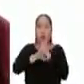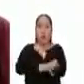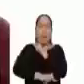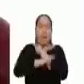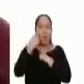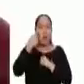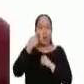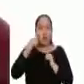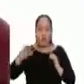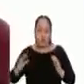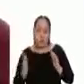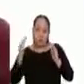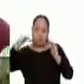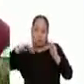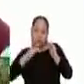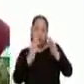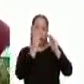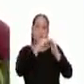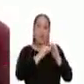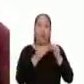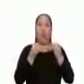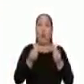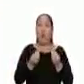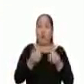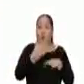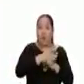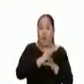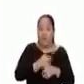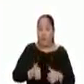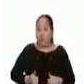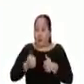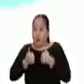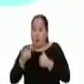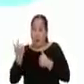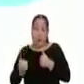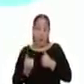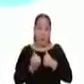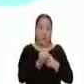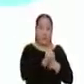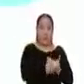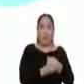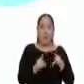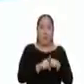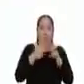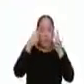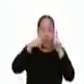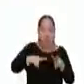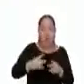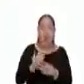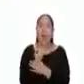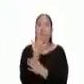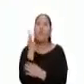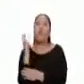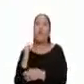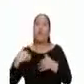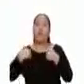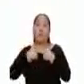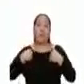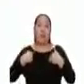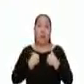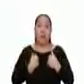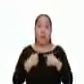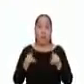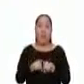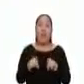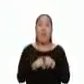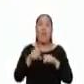geografía y cómo está determinada la manera en que vivimos. También veremos de cerca la flora, fauna y la obra de la humanidad, en lo que respecta